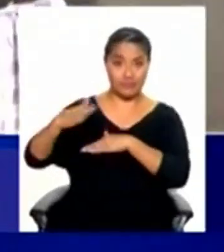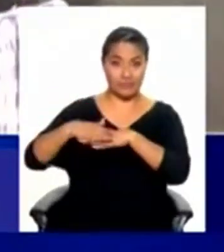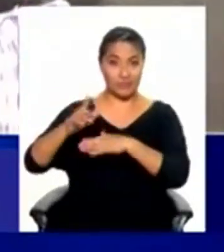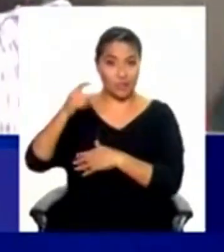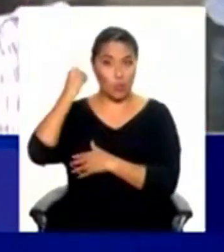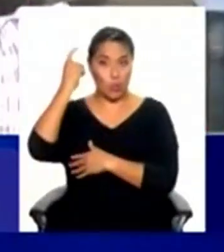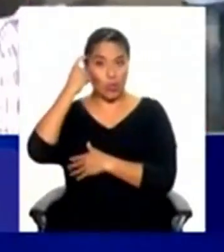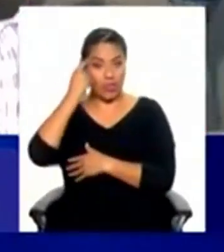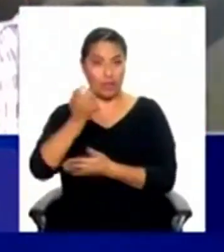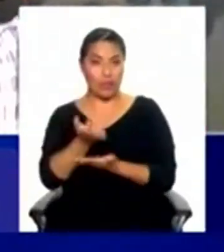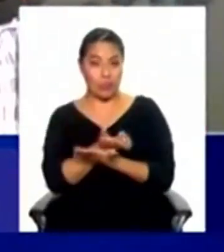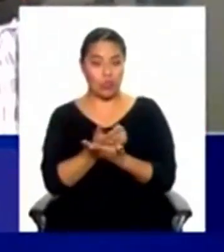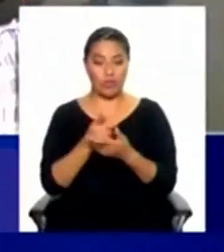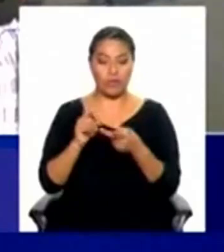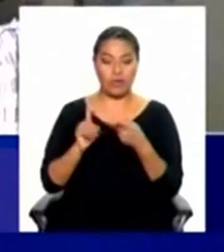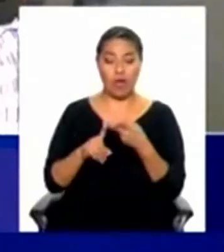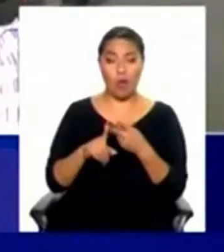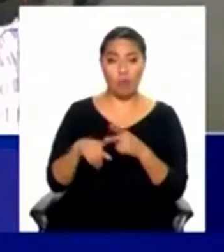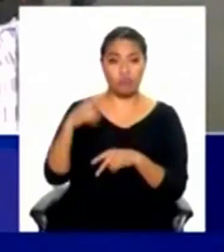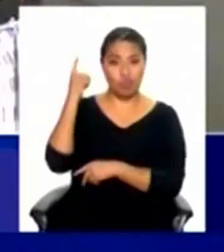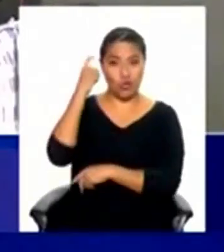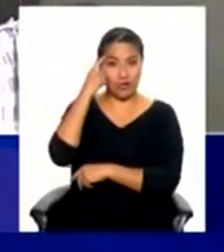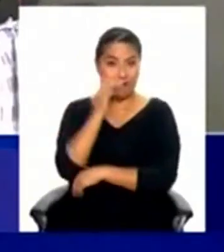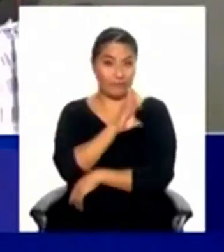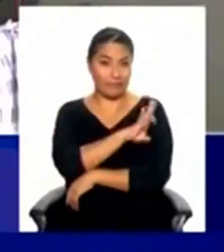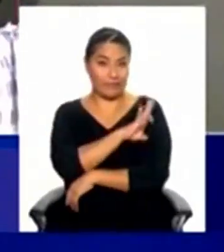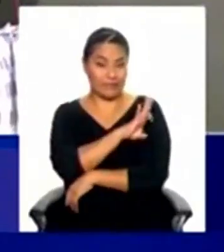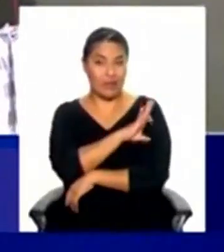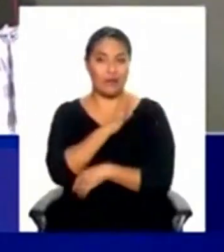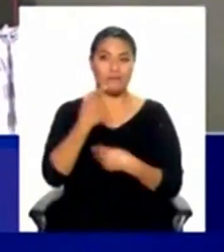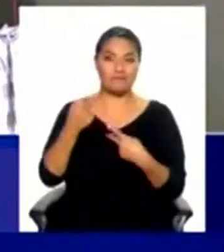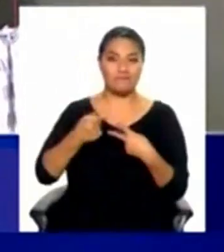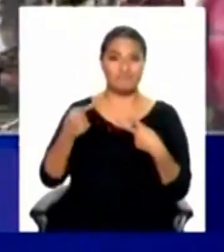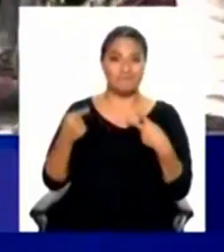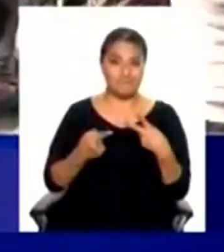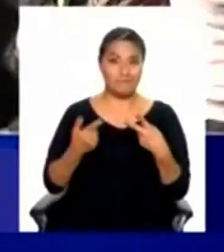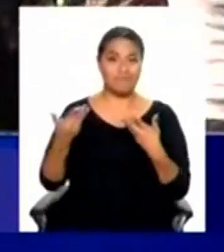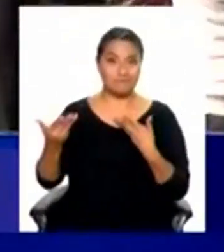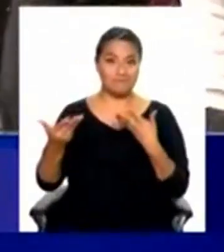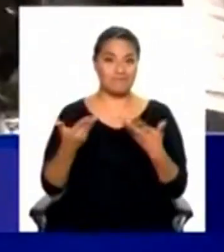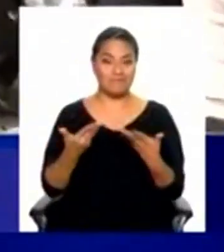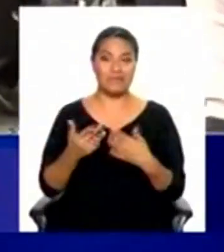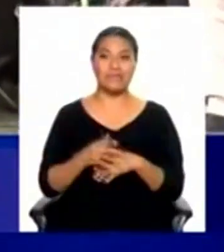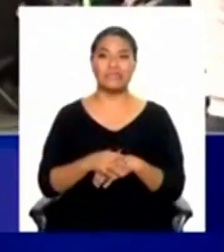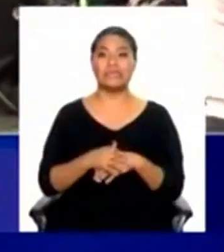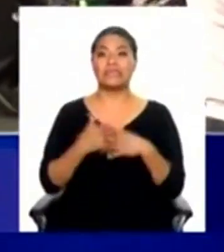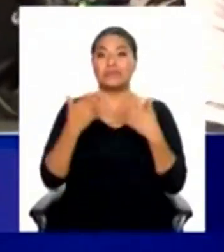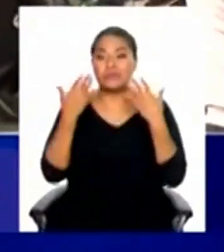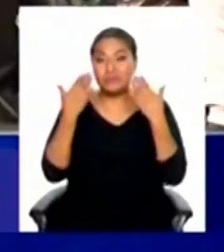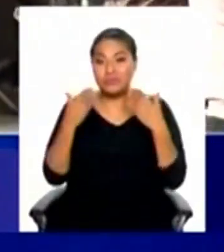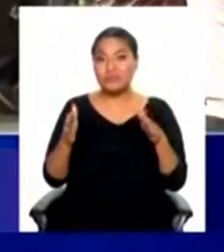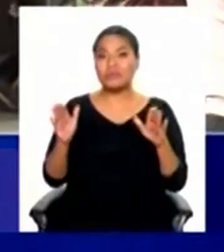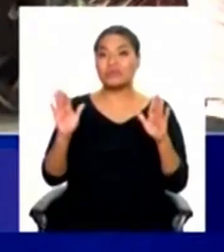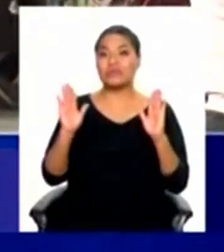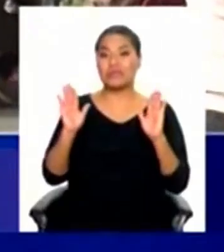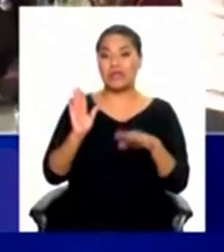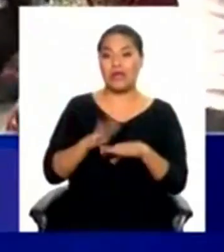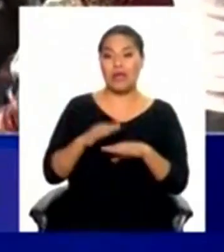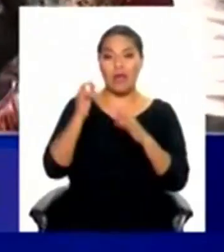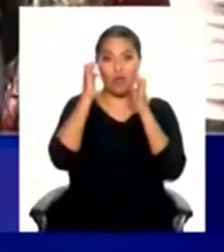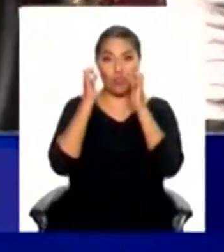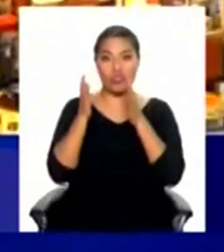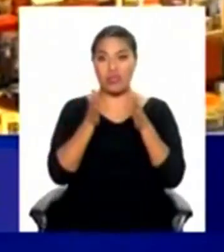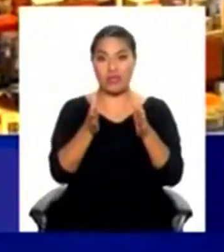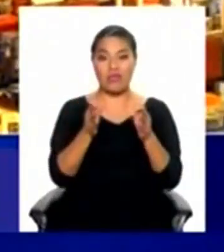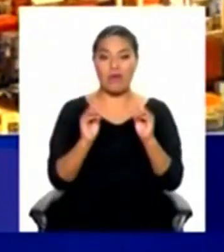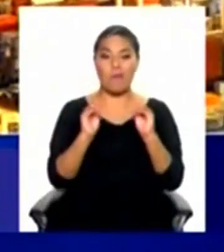la política económica la política fiscal separemos la política monetaria Porque esa Hacienda bien bueno probablemente los estrategas no van